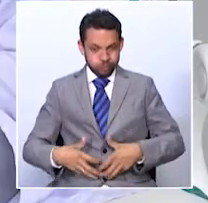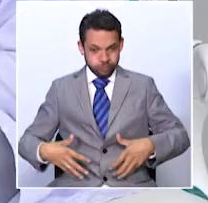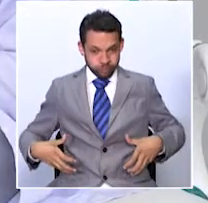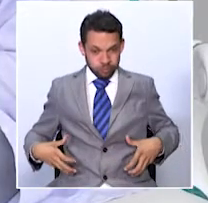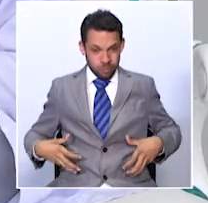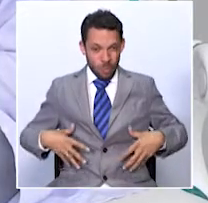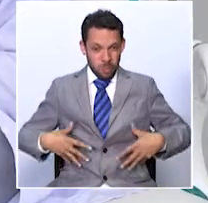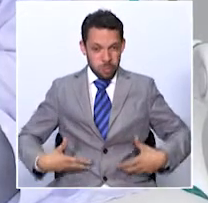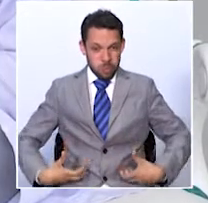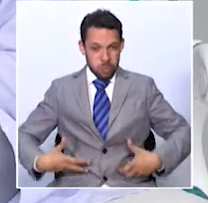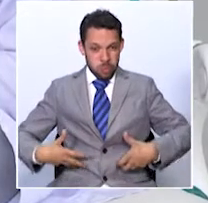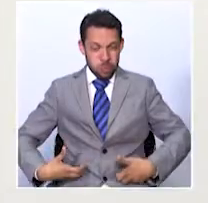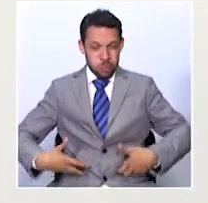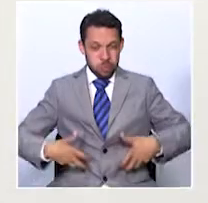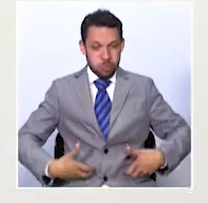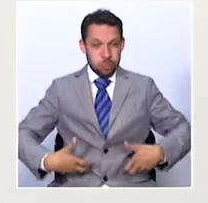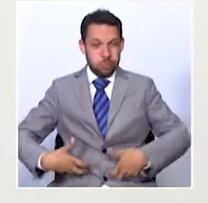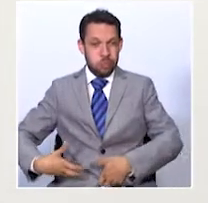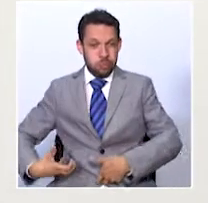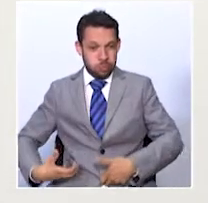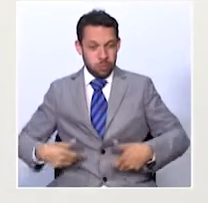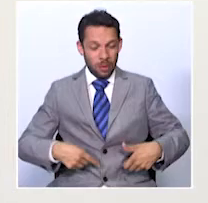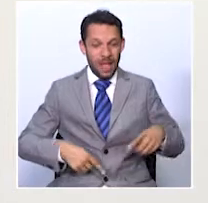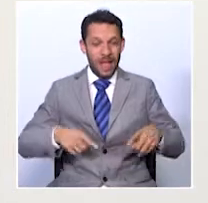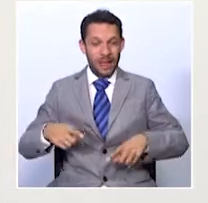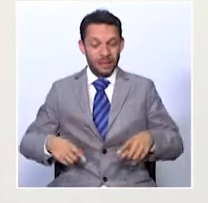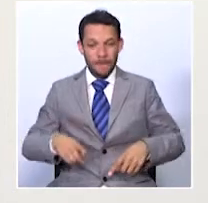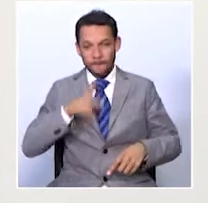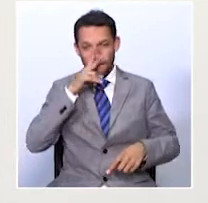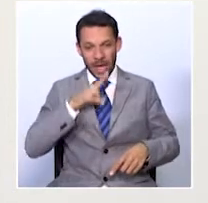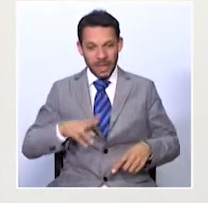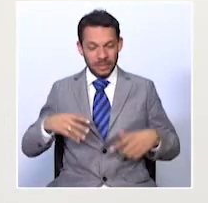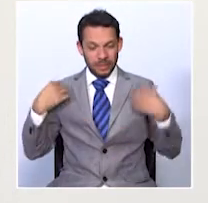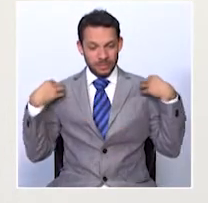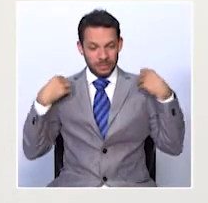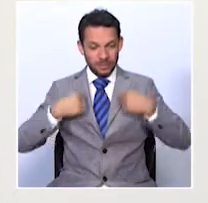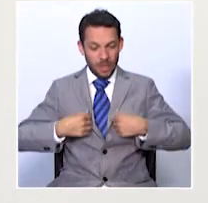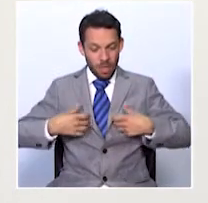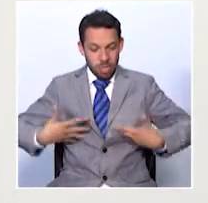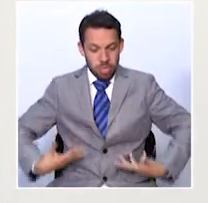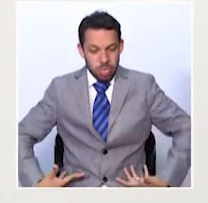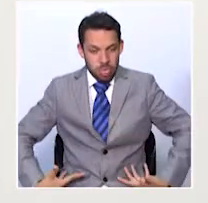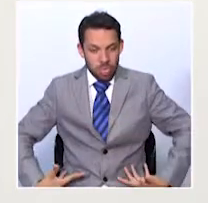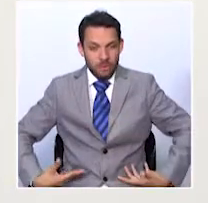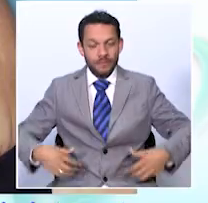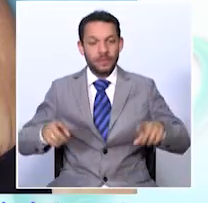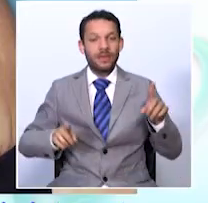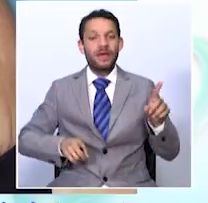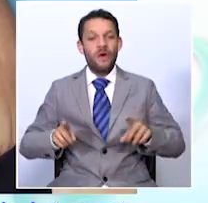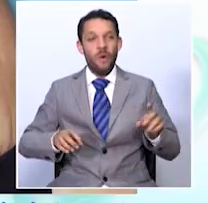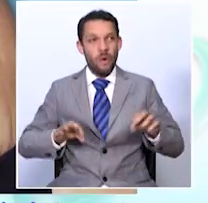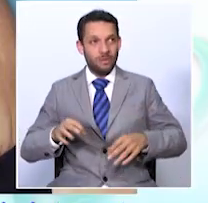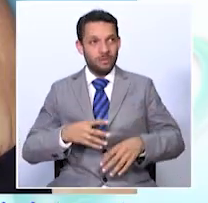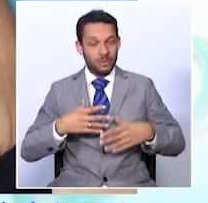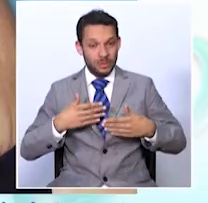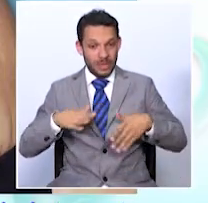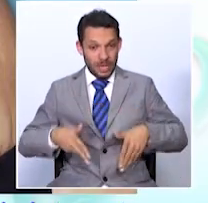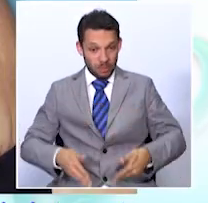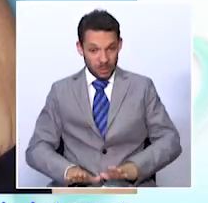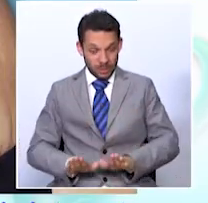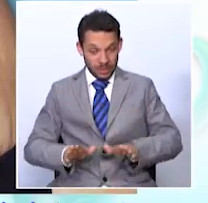en medicina nosotros los llamamos abdomen en delantal. O hay abdómenes que después de la gestación, después de tener